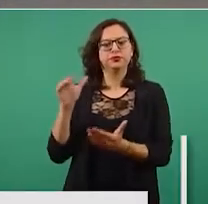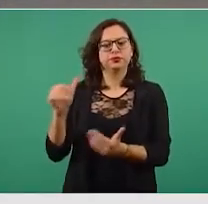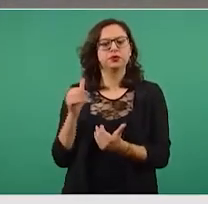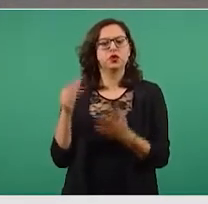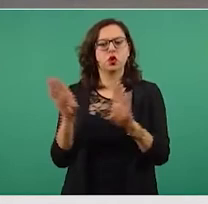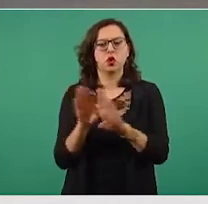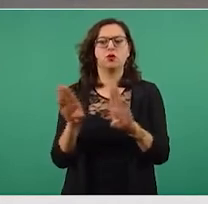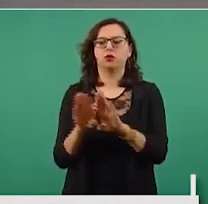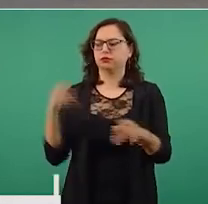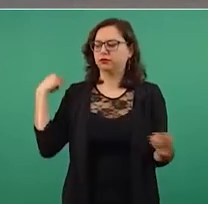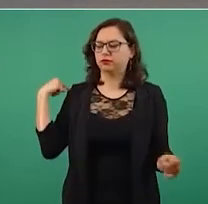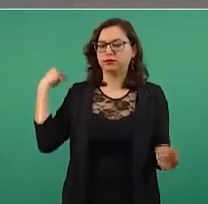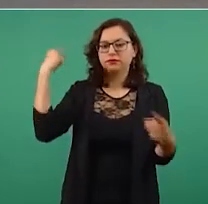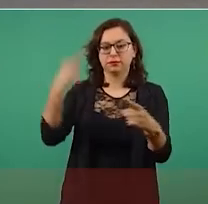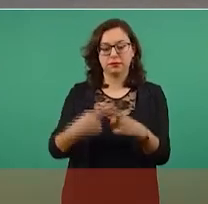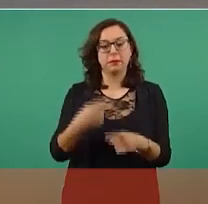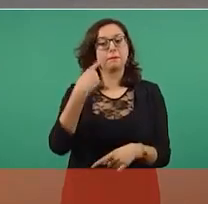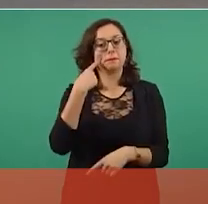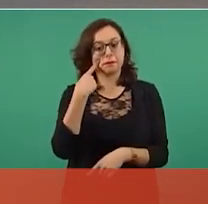ayer,